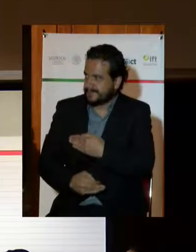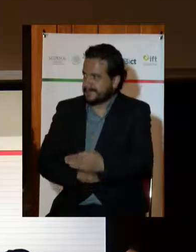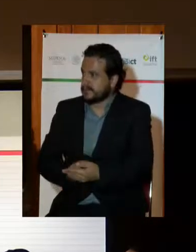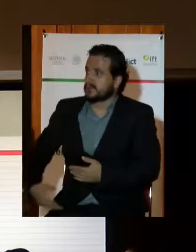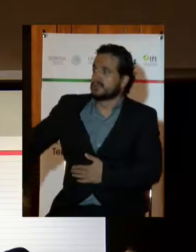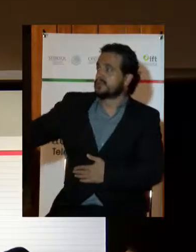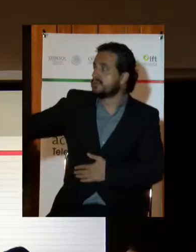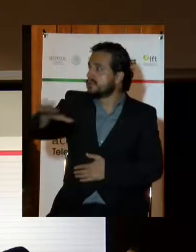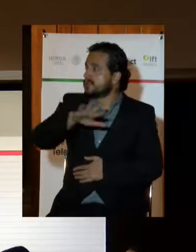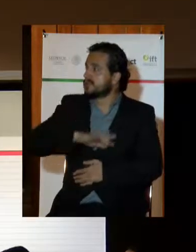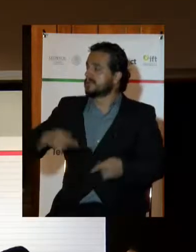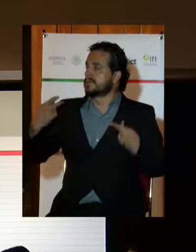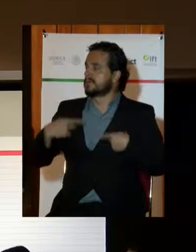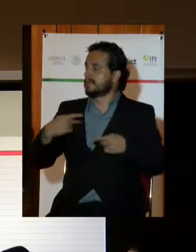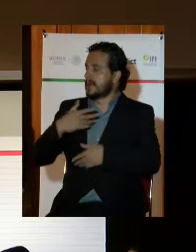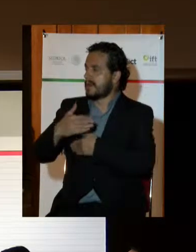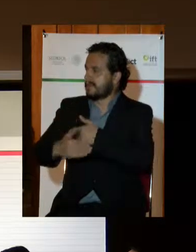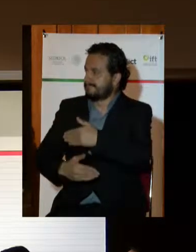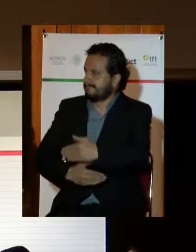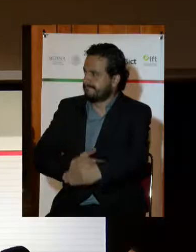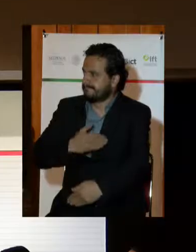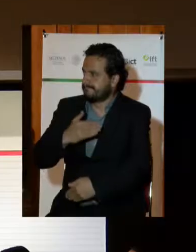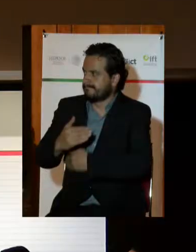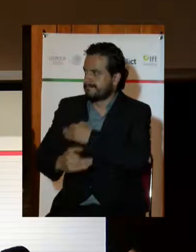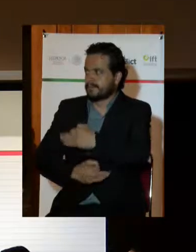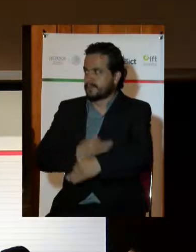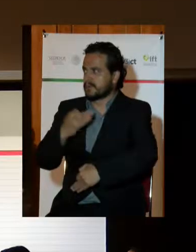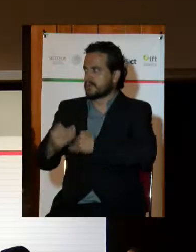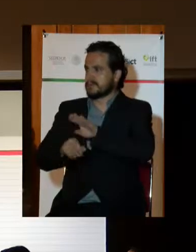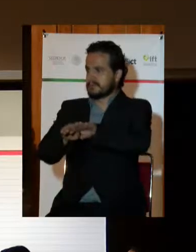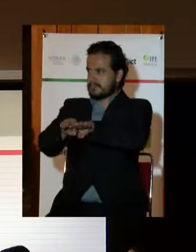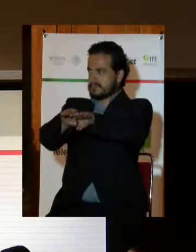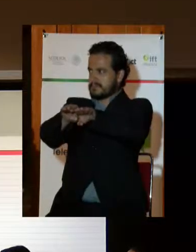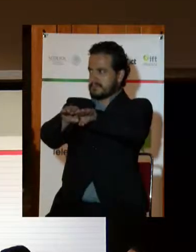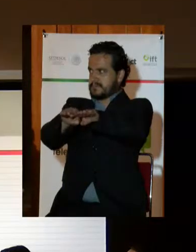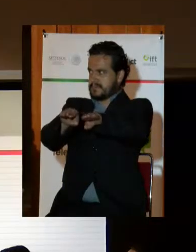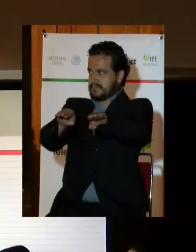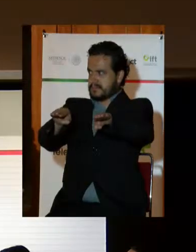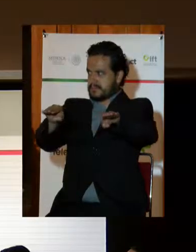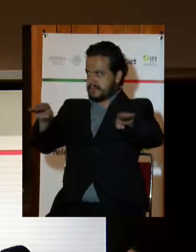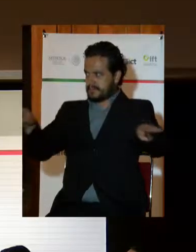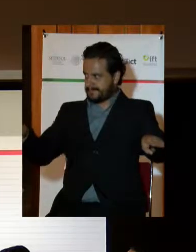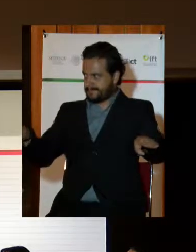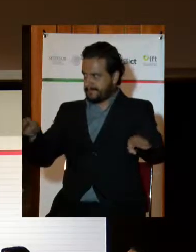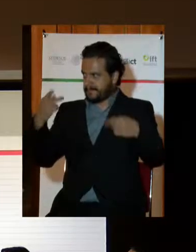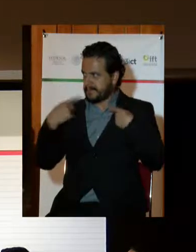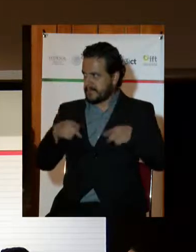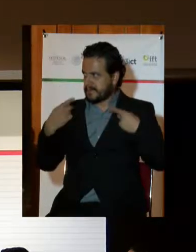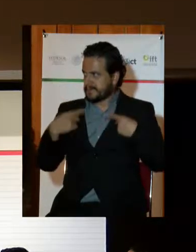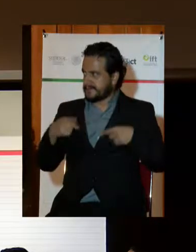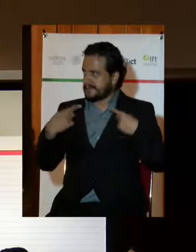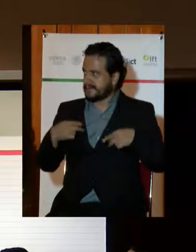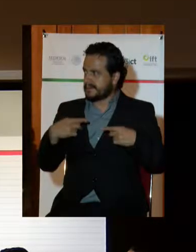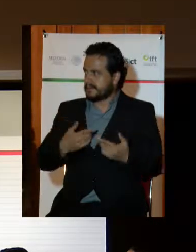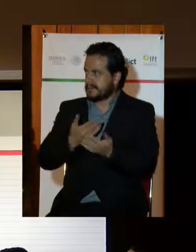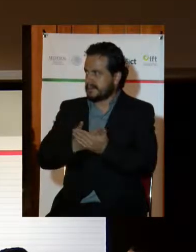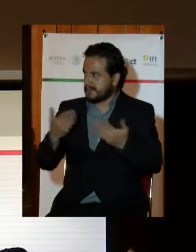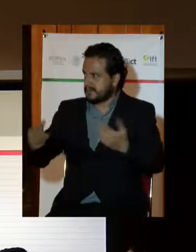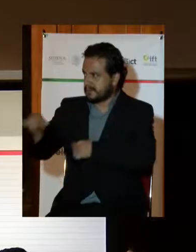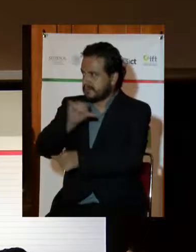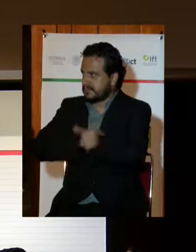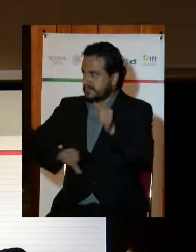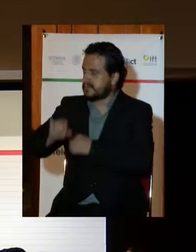y a mexicanas, todos por igual y todos en igualdad de condiciones. Para cerrar este panel, le cederé la palabra